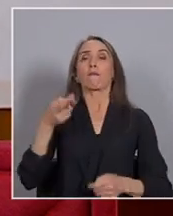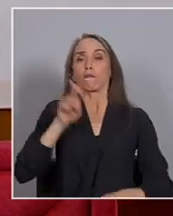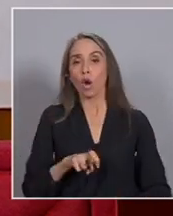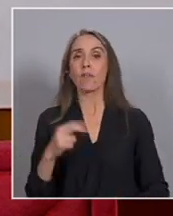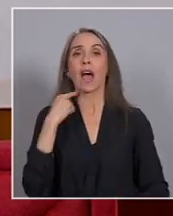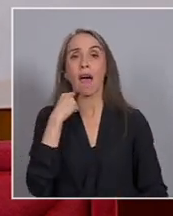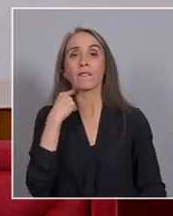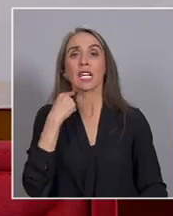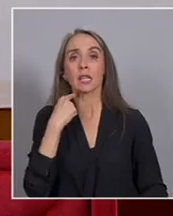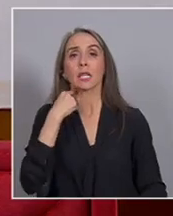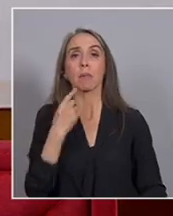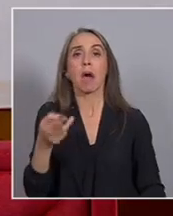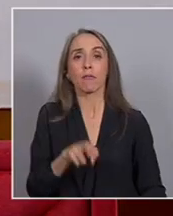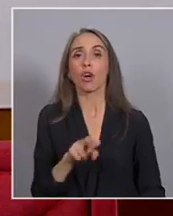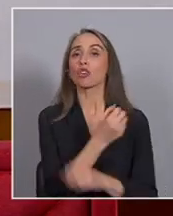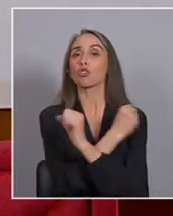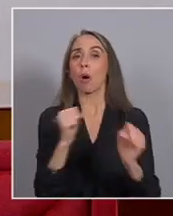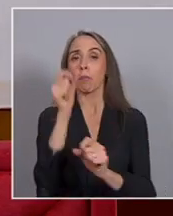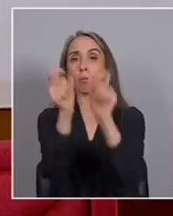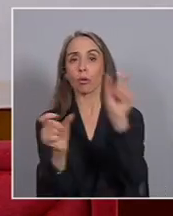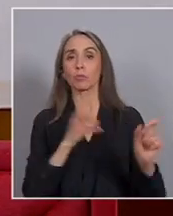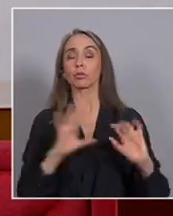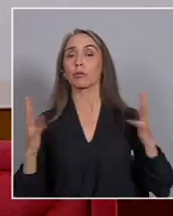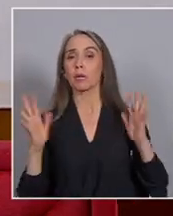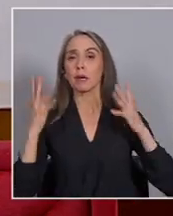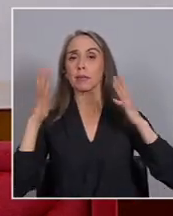No podemos, compatriotas,